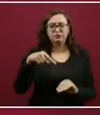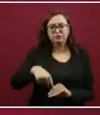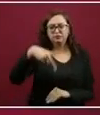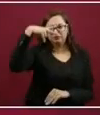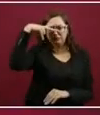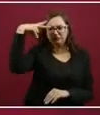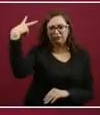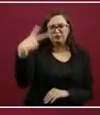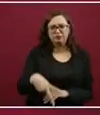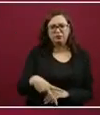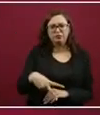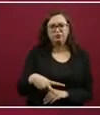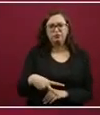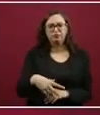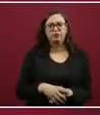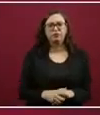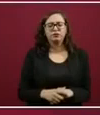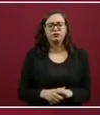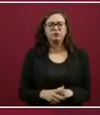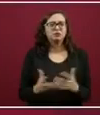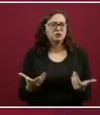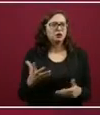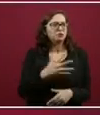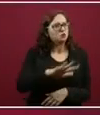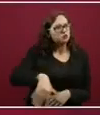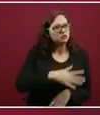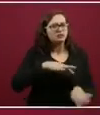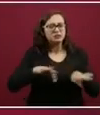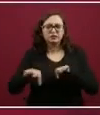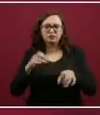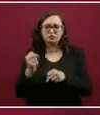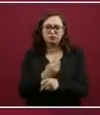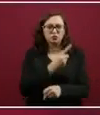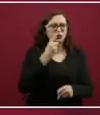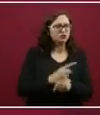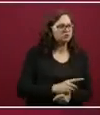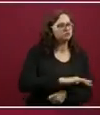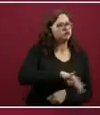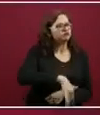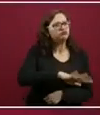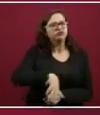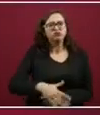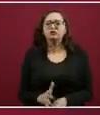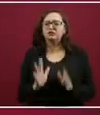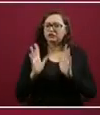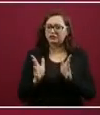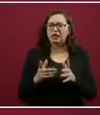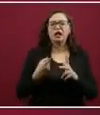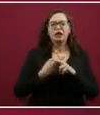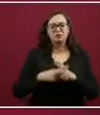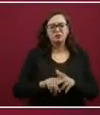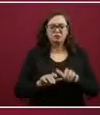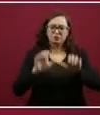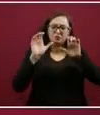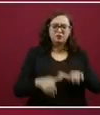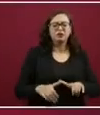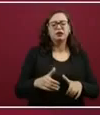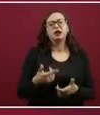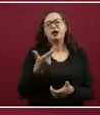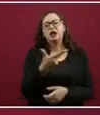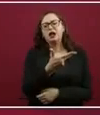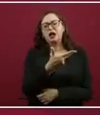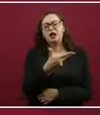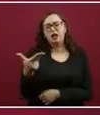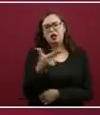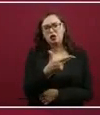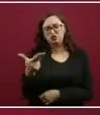y, desde luego, para su numerosa familia. Y justamente las encontró. Comenzó a trabajar en la clínica número 1 del Instituto